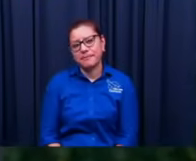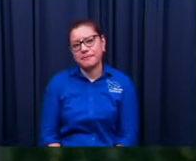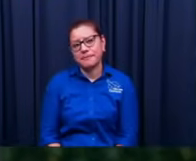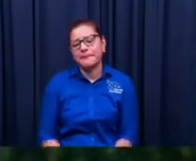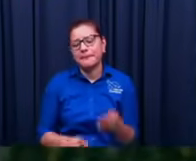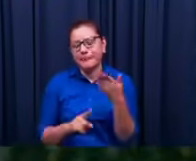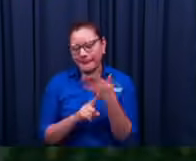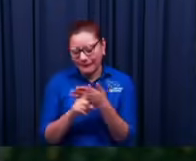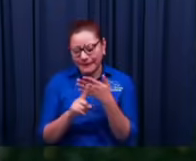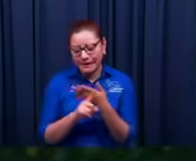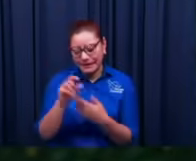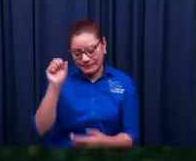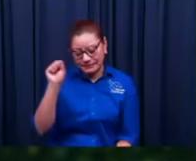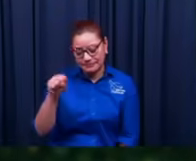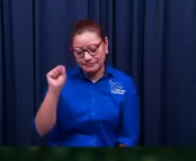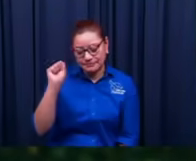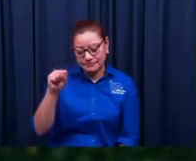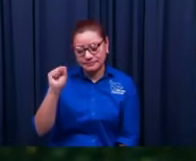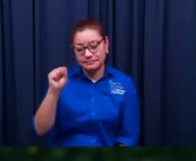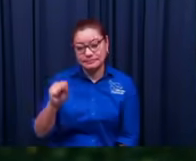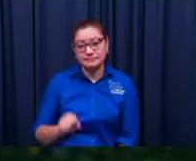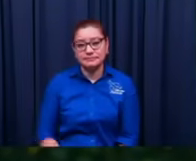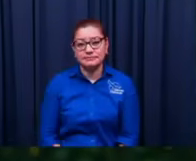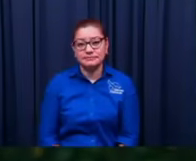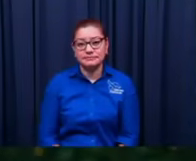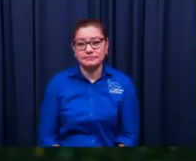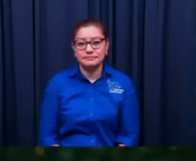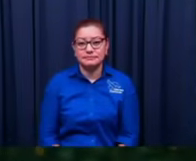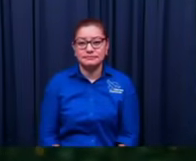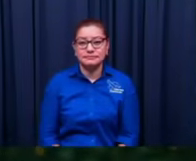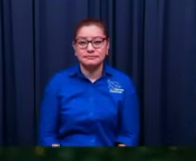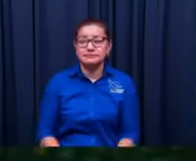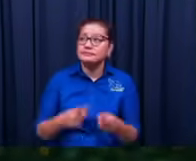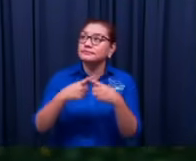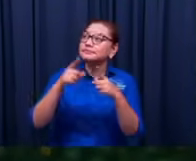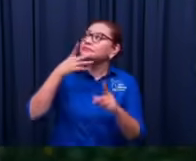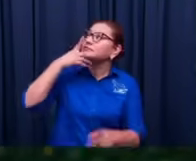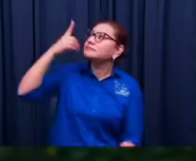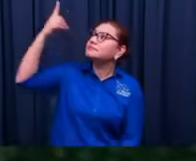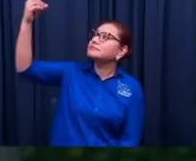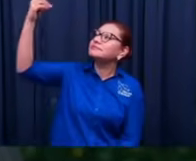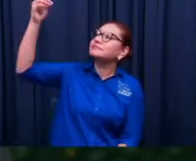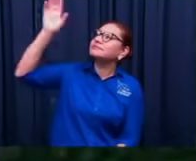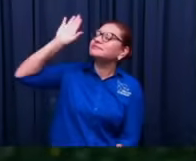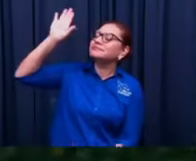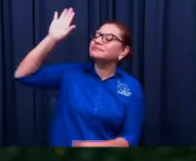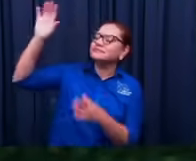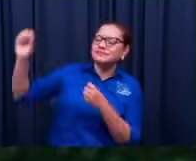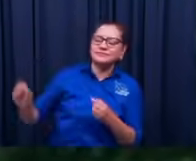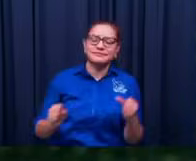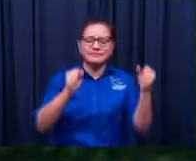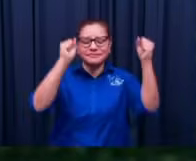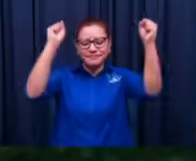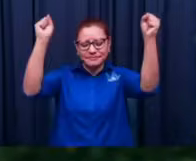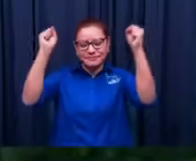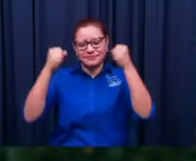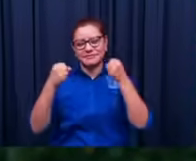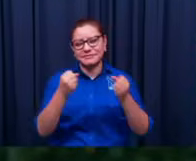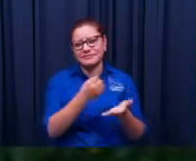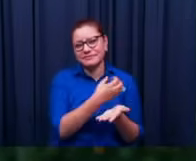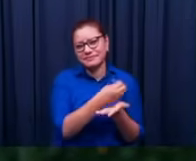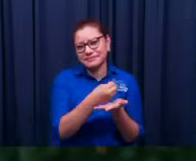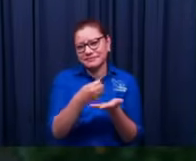¿Va a tener problemas? Sí, no decimos que no. Pero Dios Todopoderoso va a hacer una obra. Por